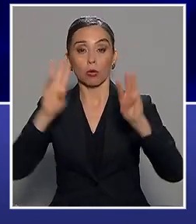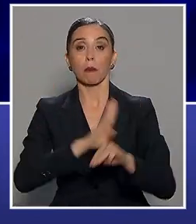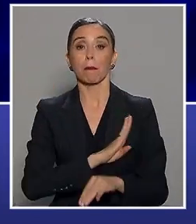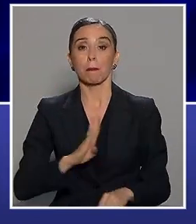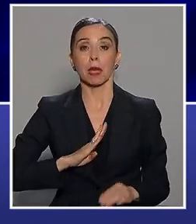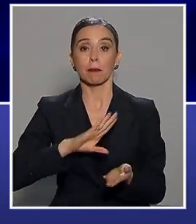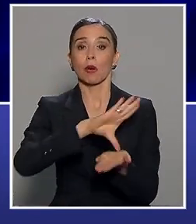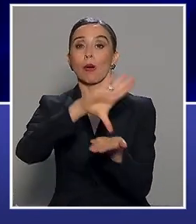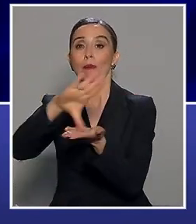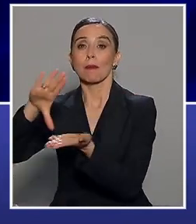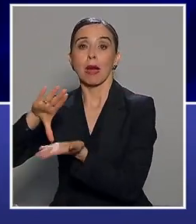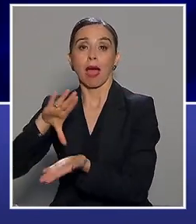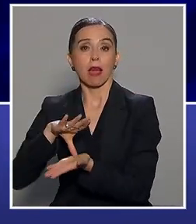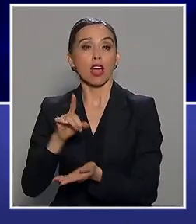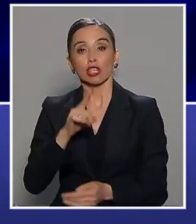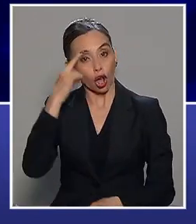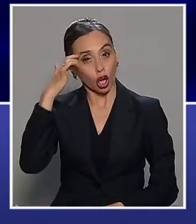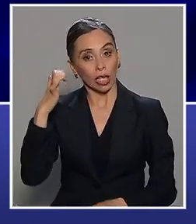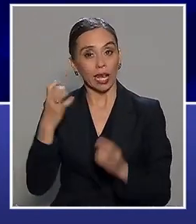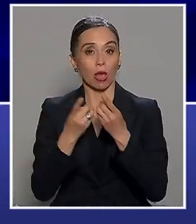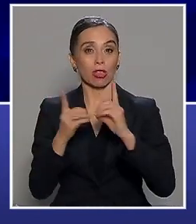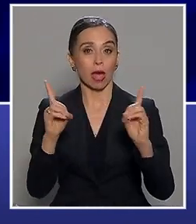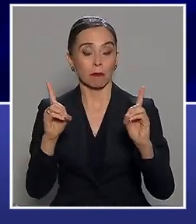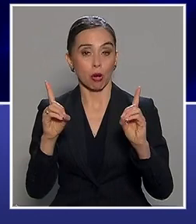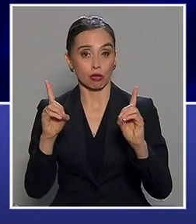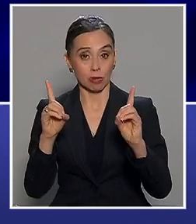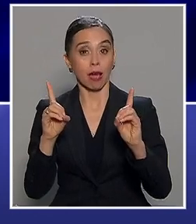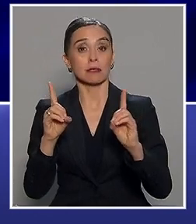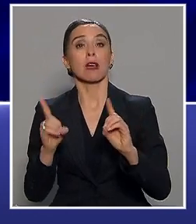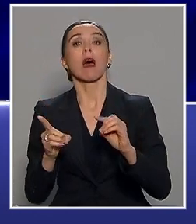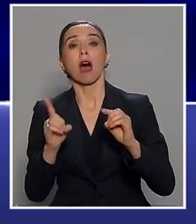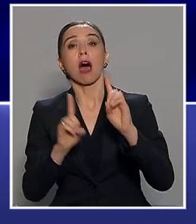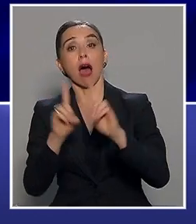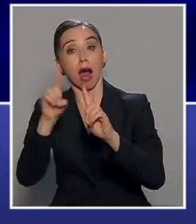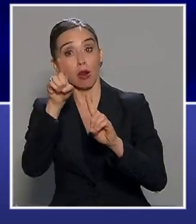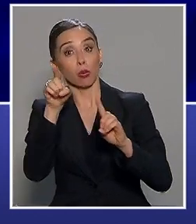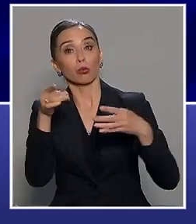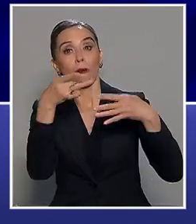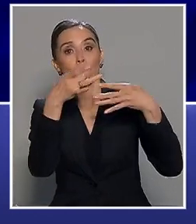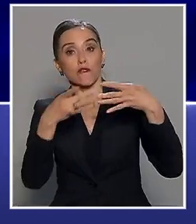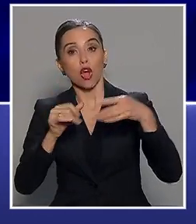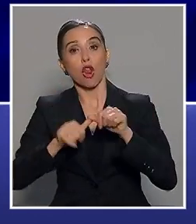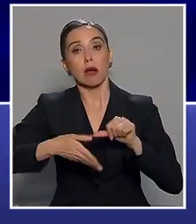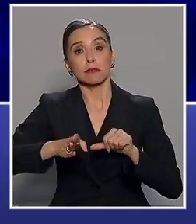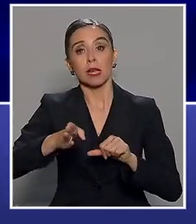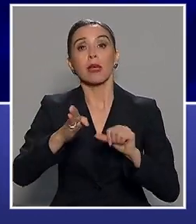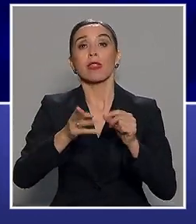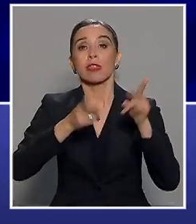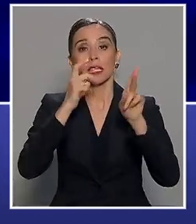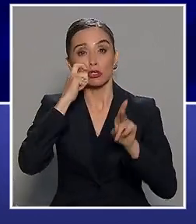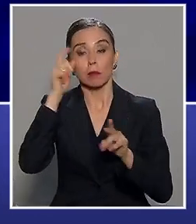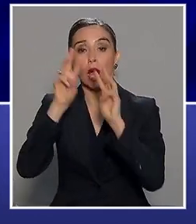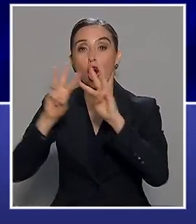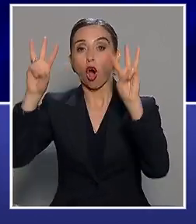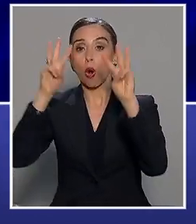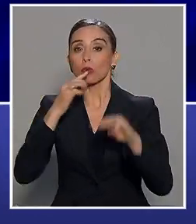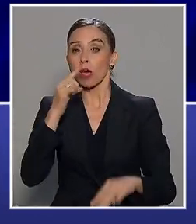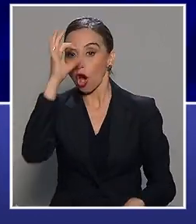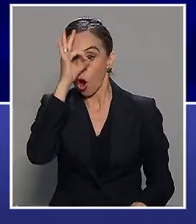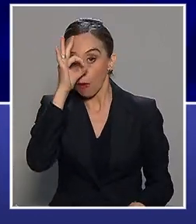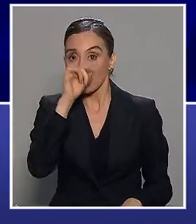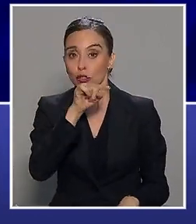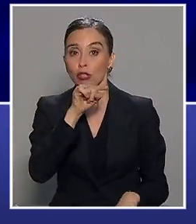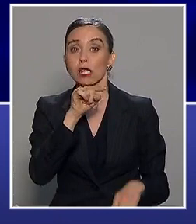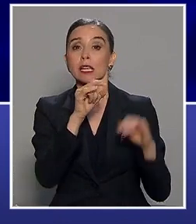por países que no creen en la democracia y que violan permanentemente los derechos humanos y las naciones unida no se han pronunciado sobre esos regímenes